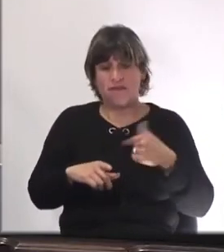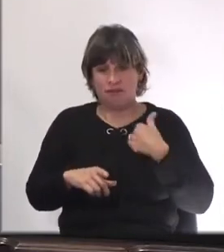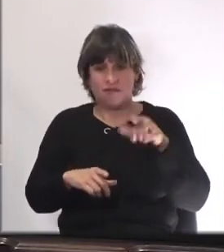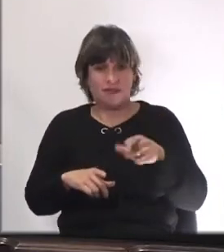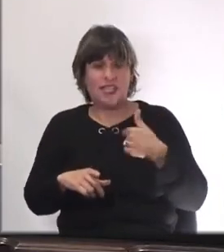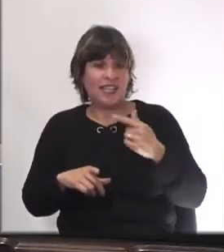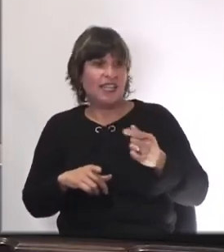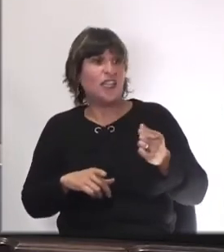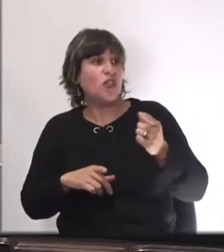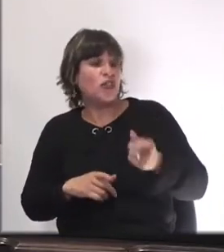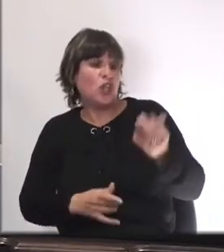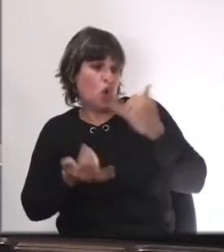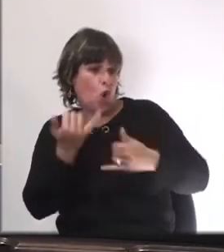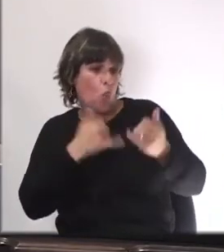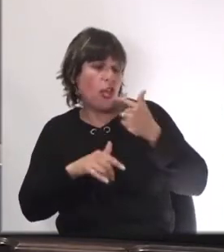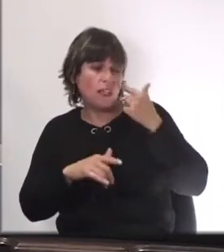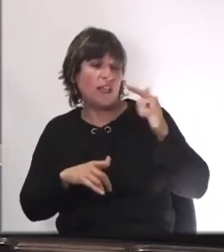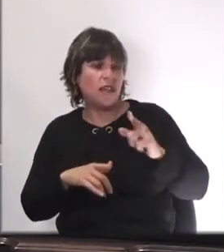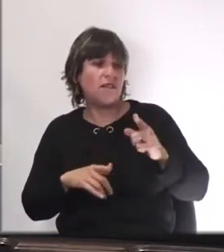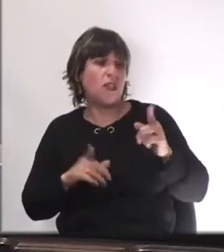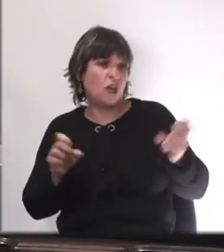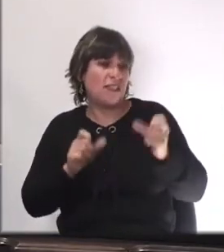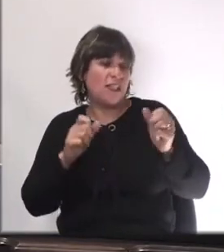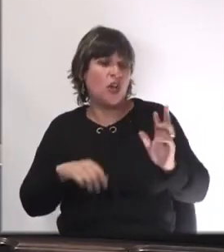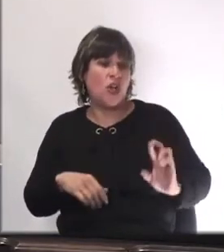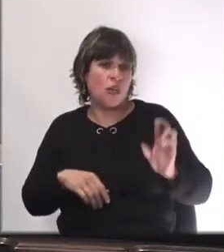hacen los delfines y construimos